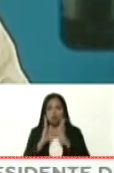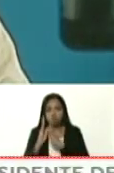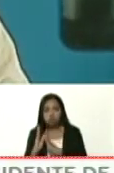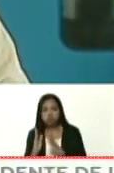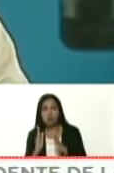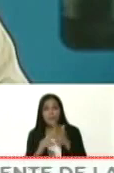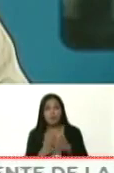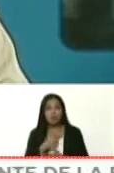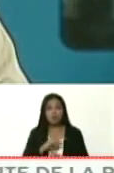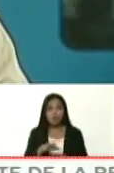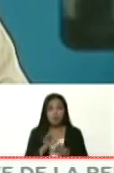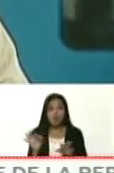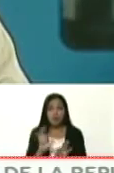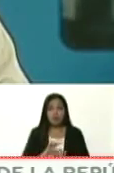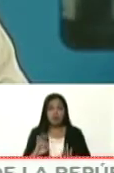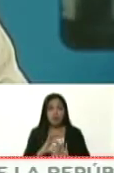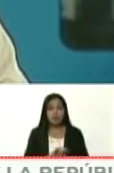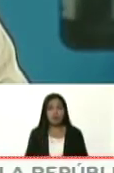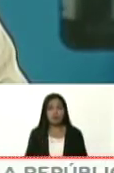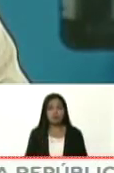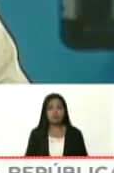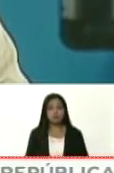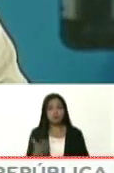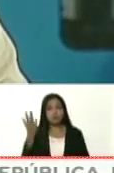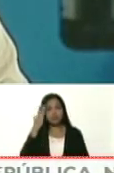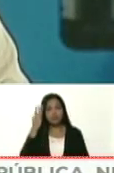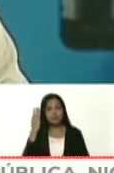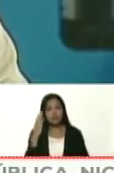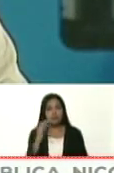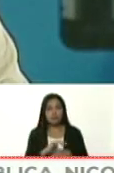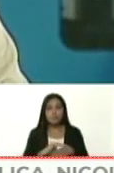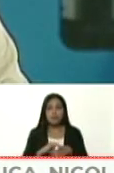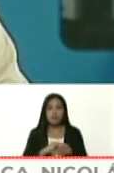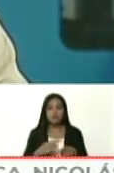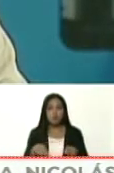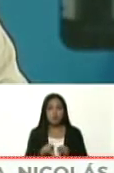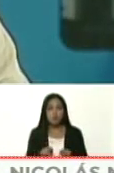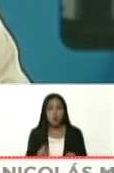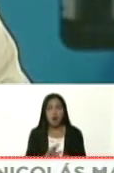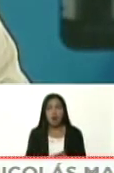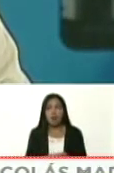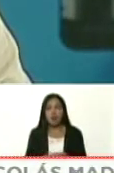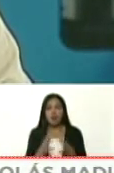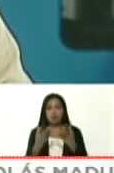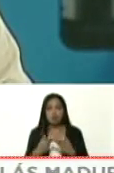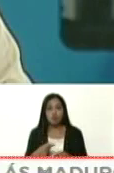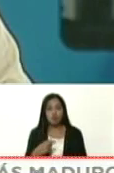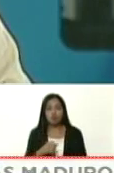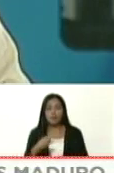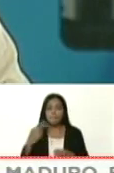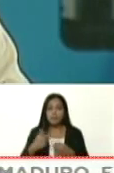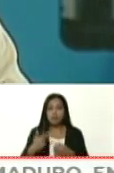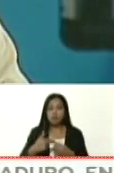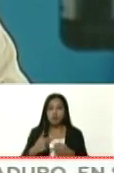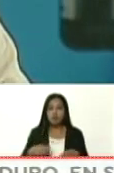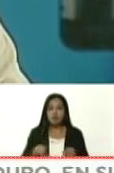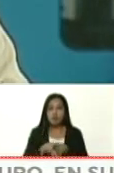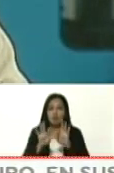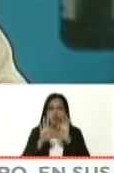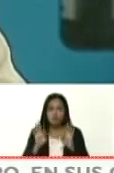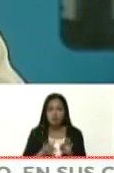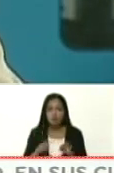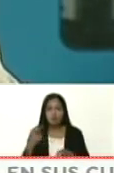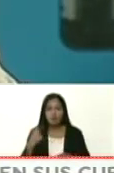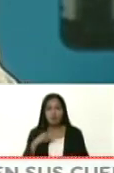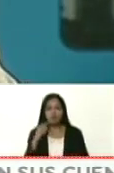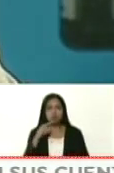dejar de saber, ministro Quevedo, que la industria petrolera es columna vertebral y tenemos